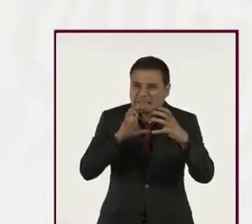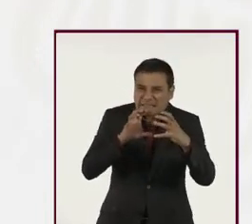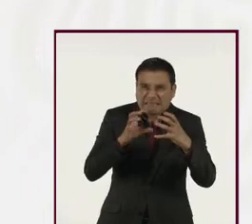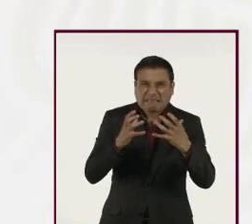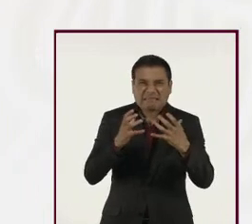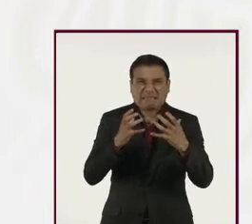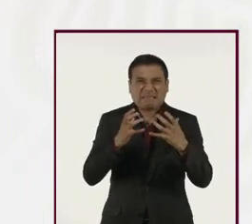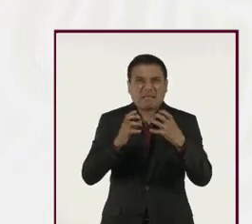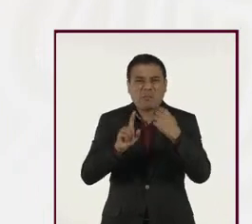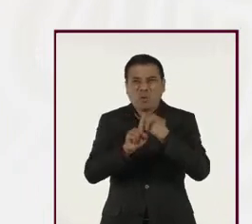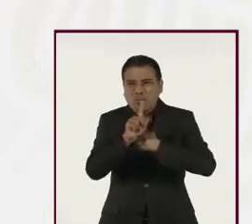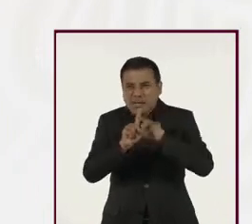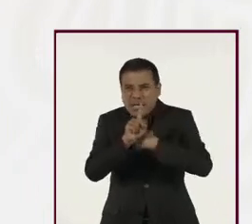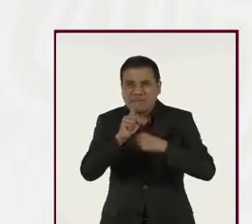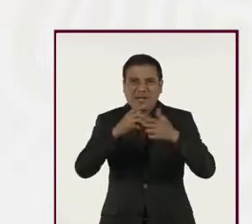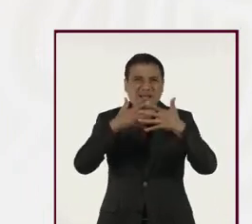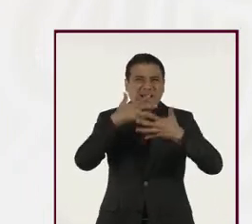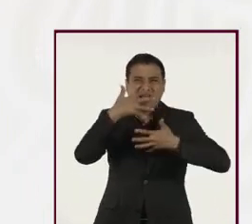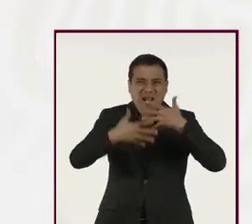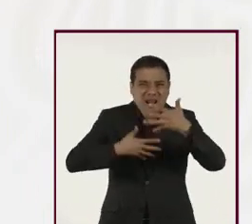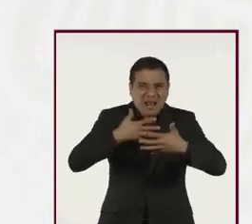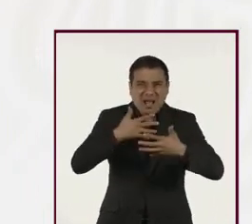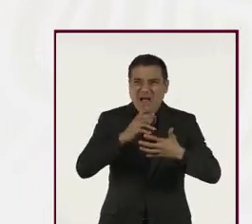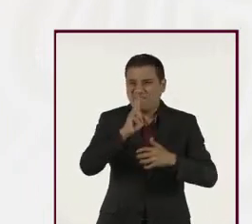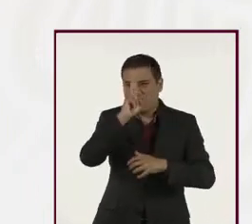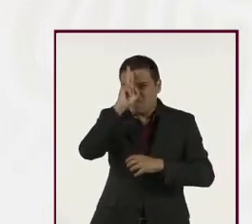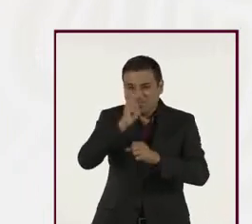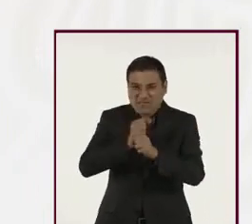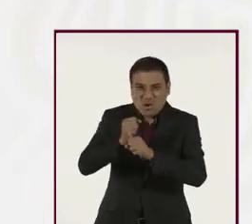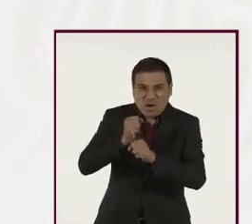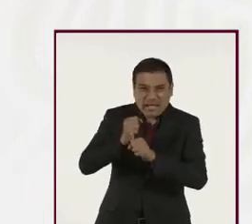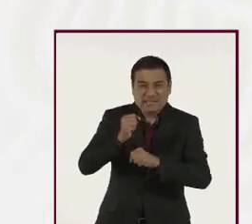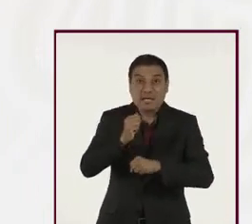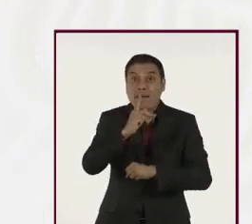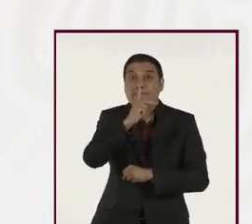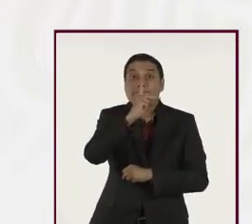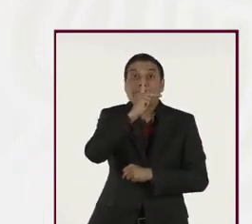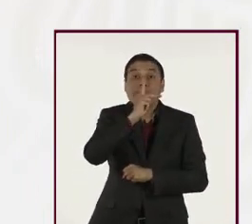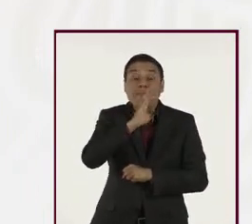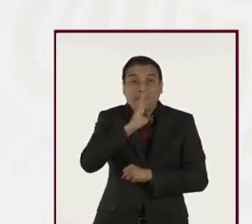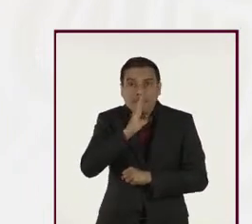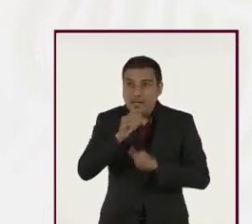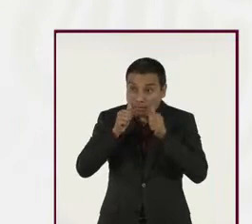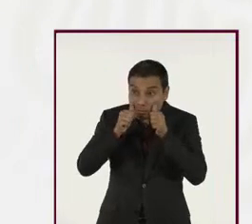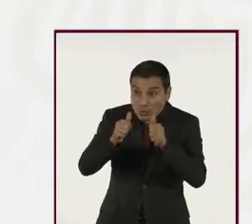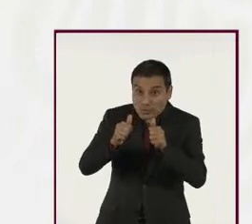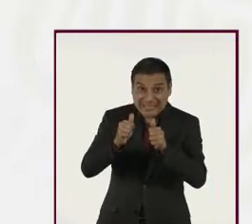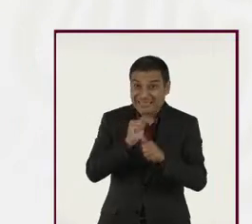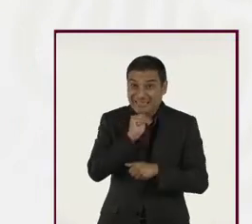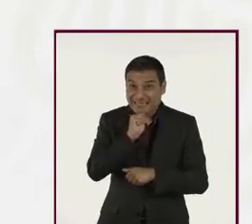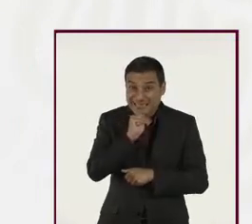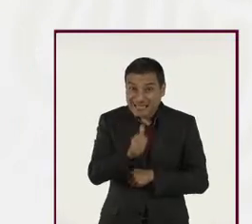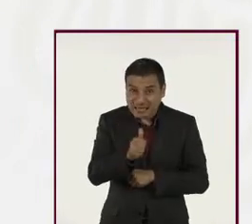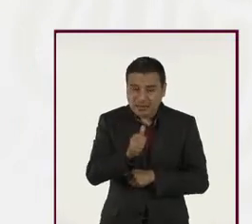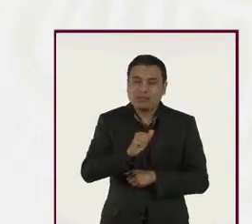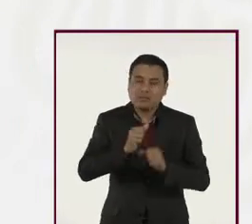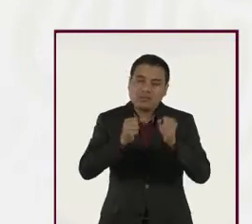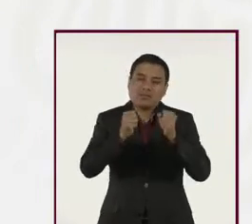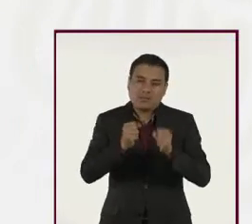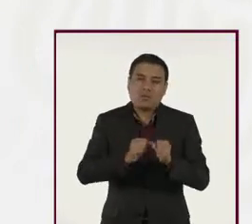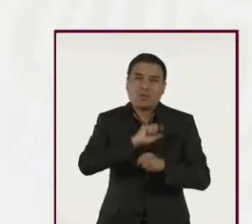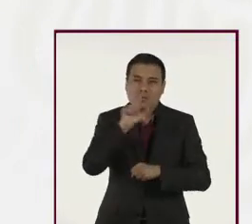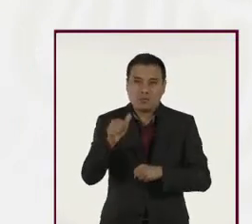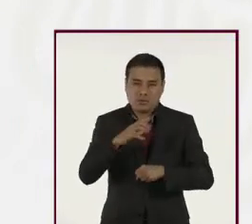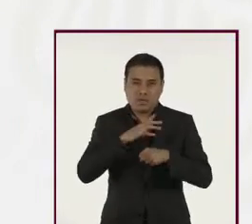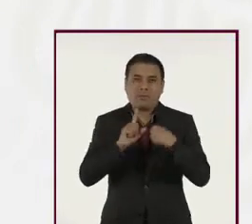violencia o aislamiento, así como una menor atención de los familiares, de los padres o cuidadores, hay un mayor riesgo de presentar los trastornos